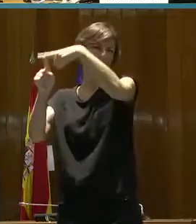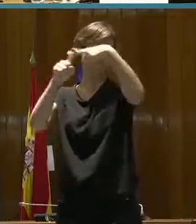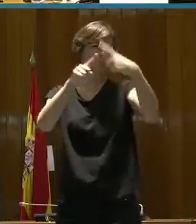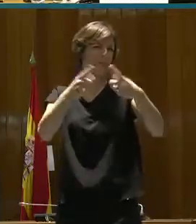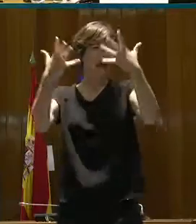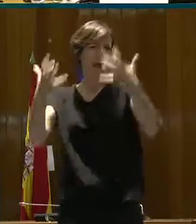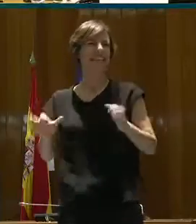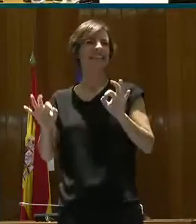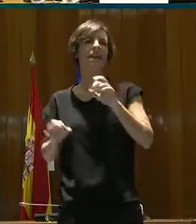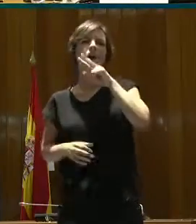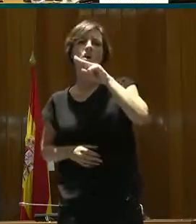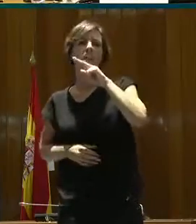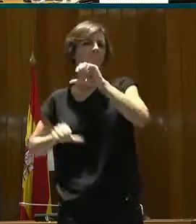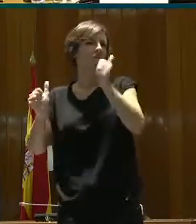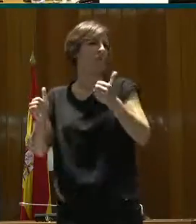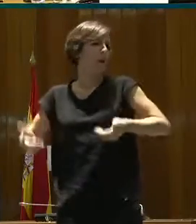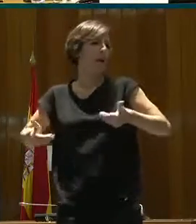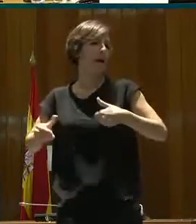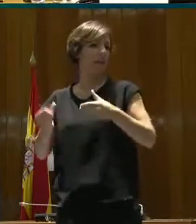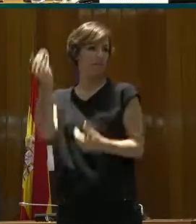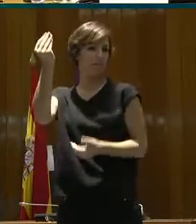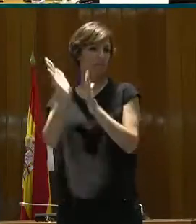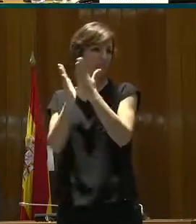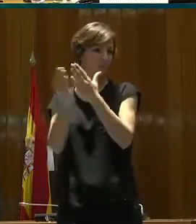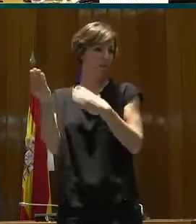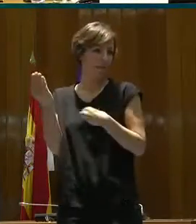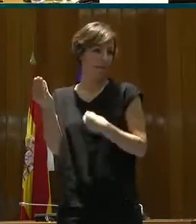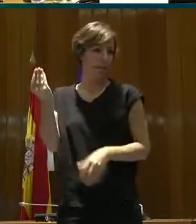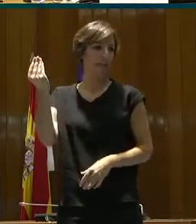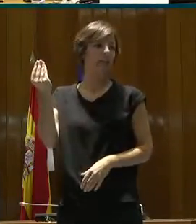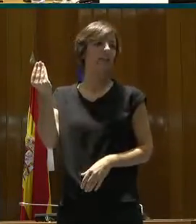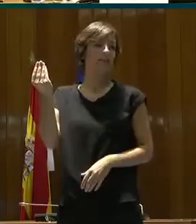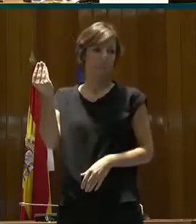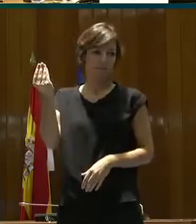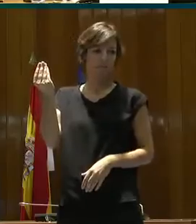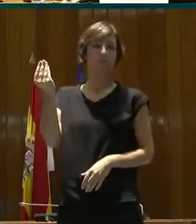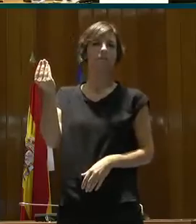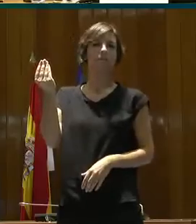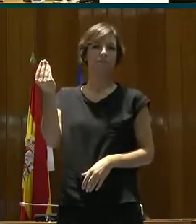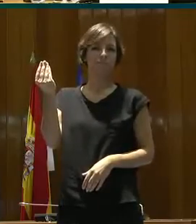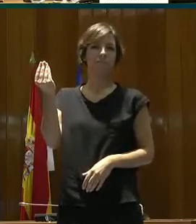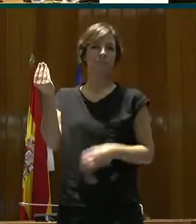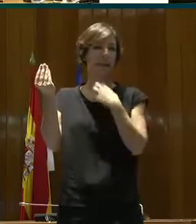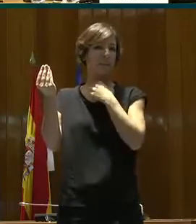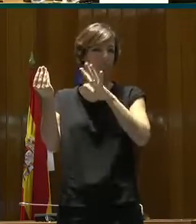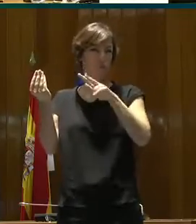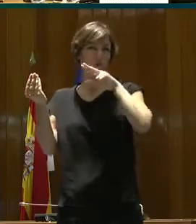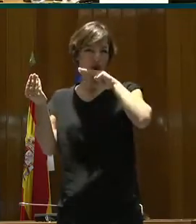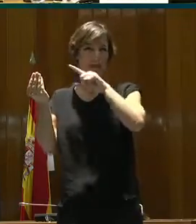formato tradicional, libro, en papel. Y este tipo de